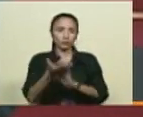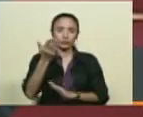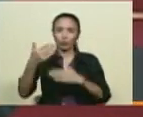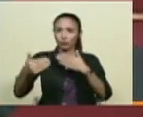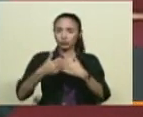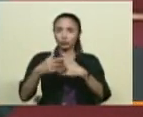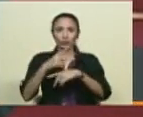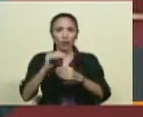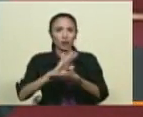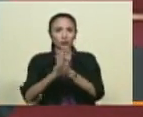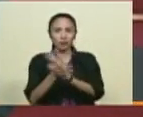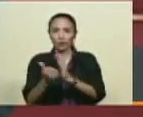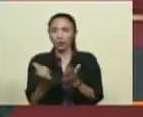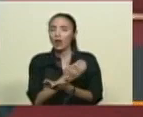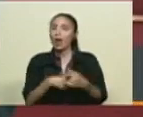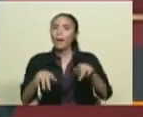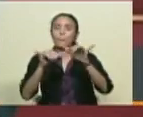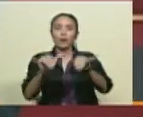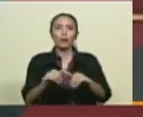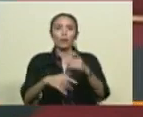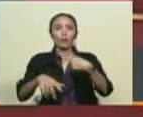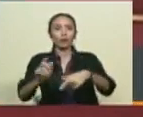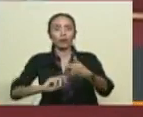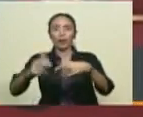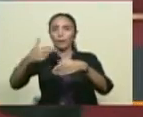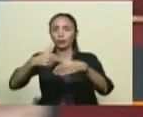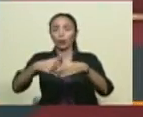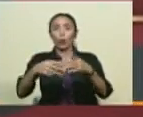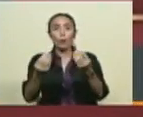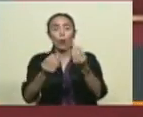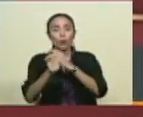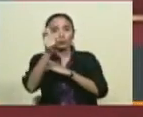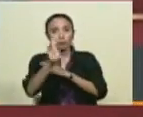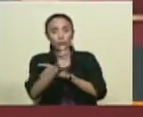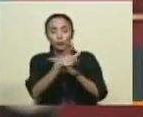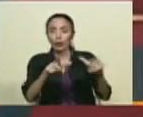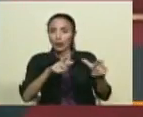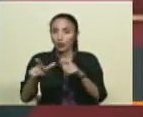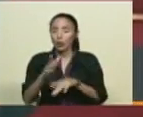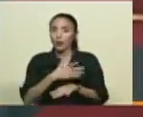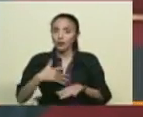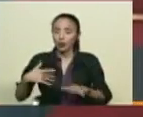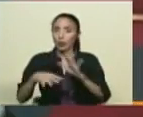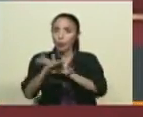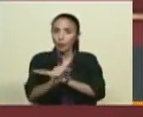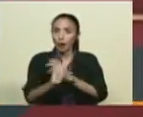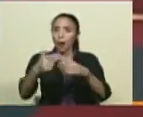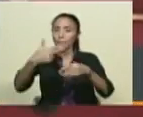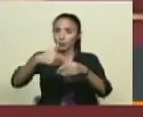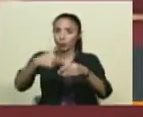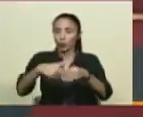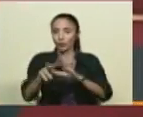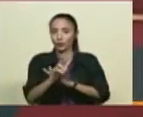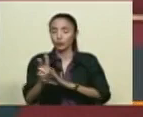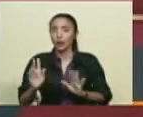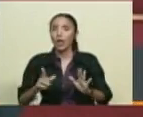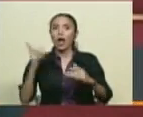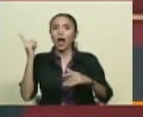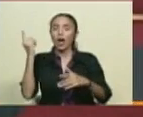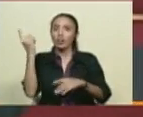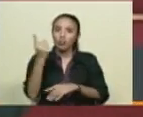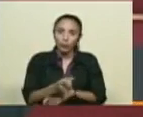cualquier embargo y seguiremos vendiendo petróleo al mundo. Hay mucha gente en el mundo listo para comprarnos nuestro petróleo, así que no dependemos de los Estados